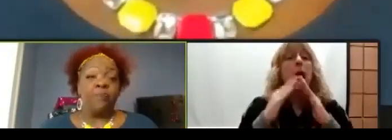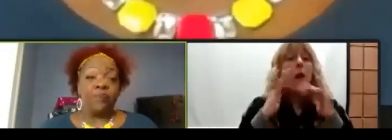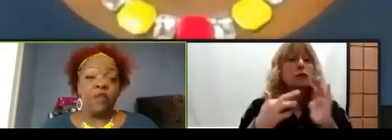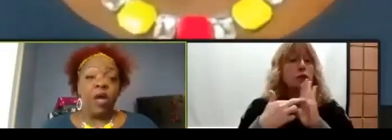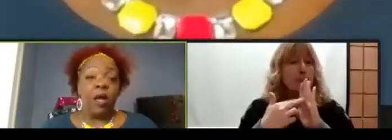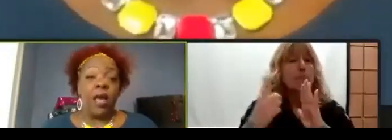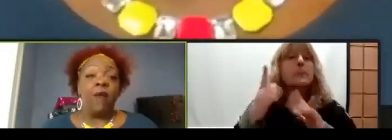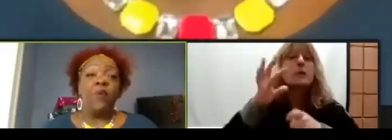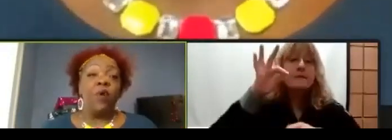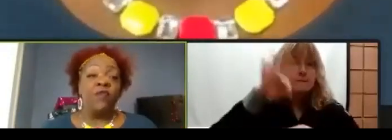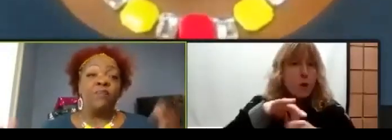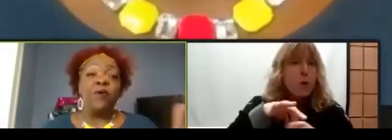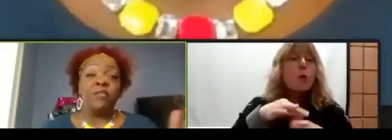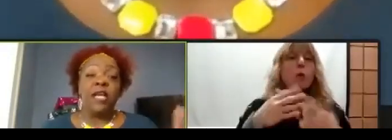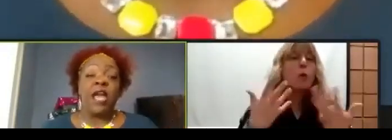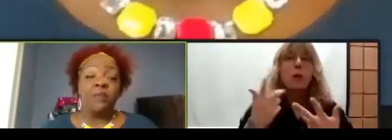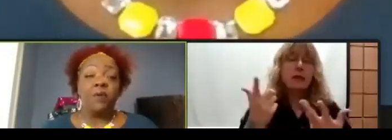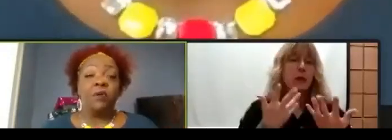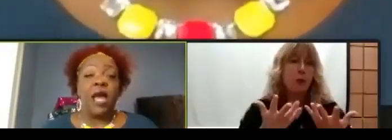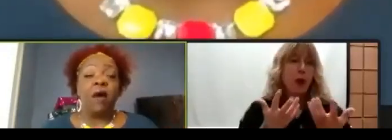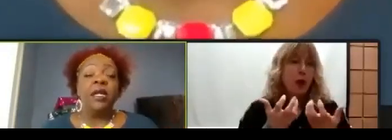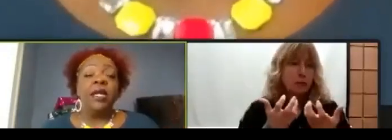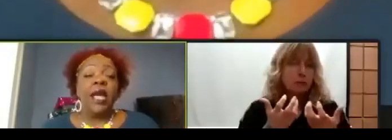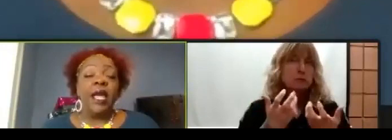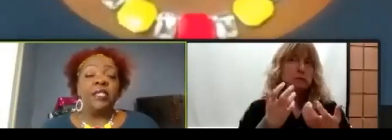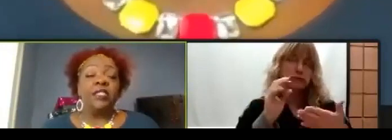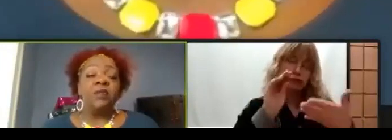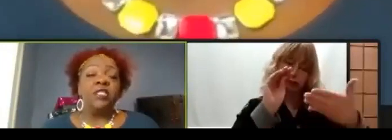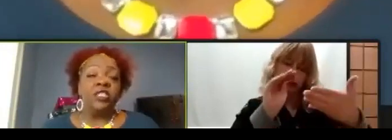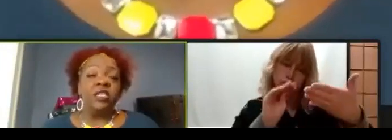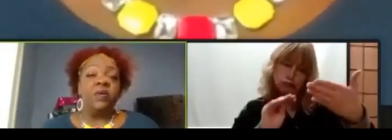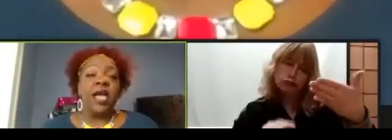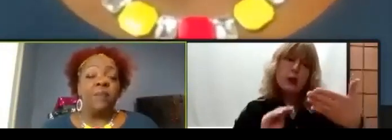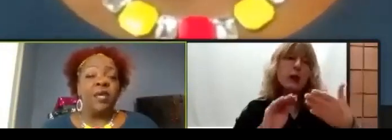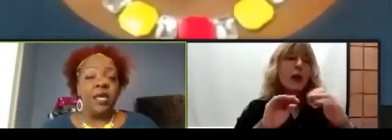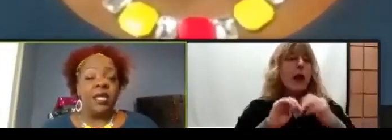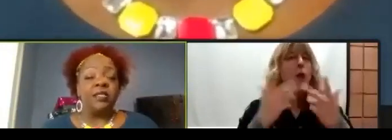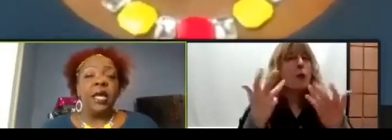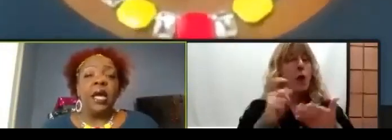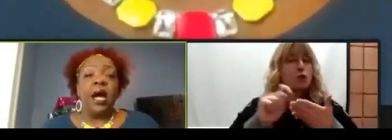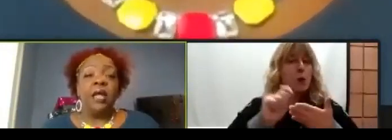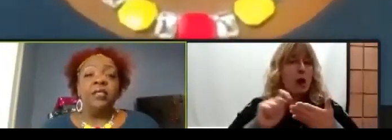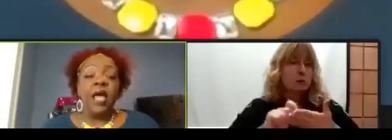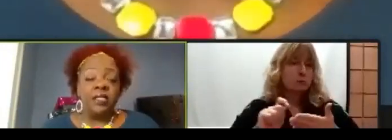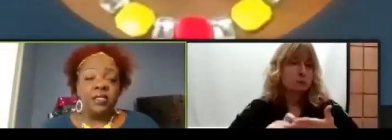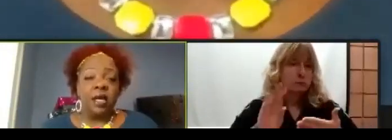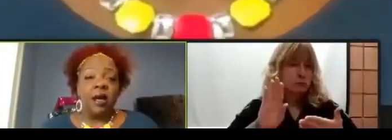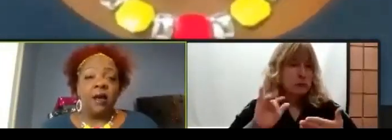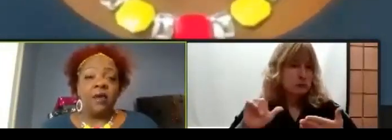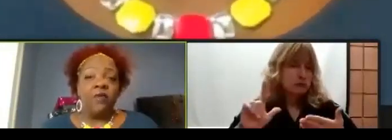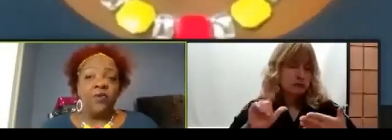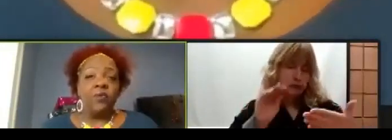viles entonces lo que está sucediendo si el lago brando de wii ware firma